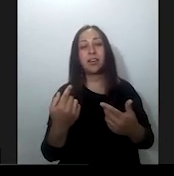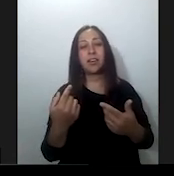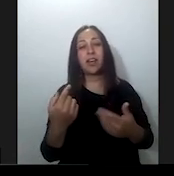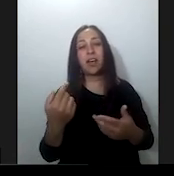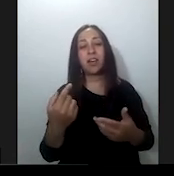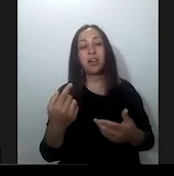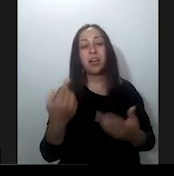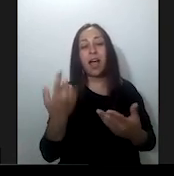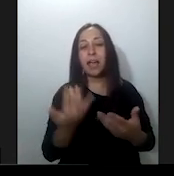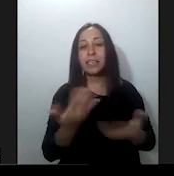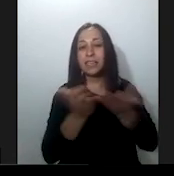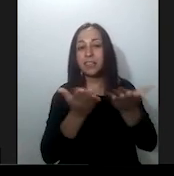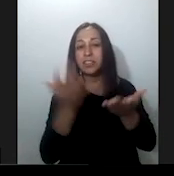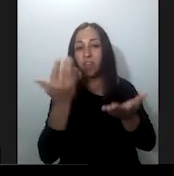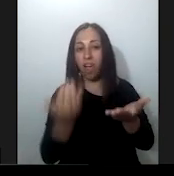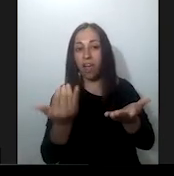algún